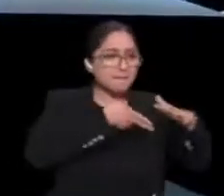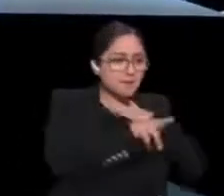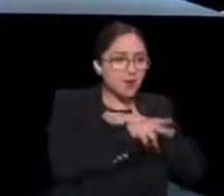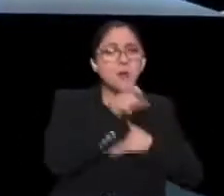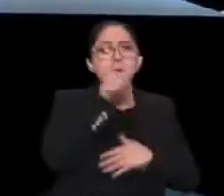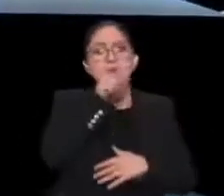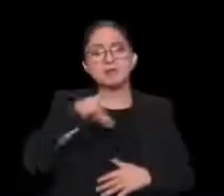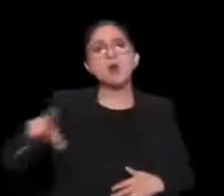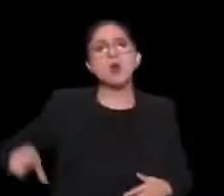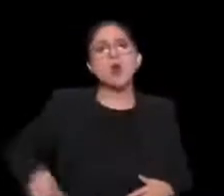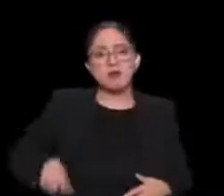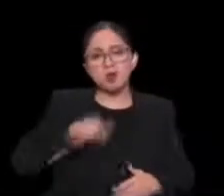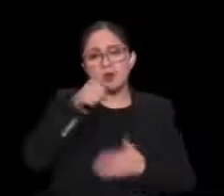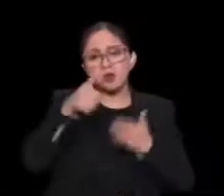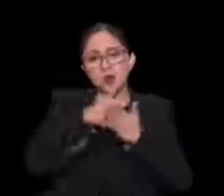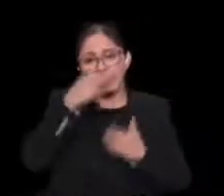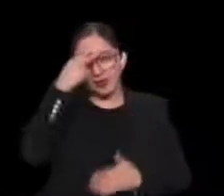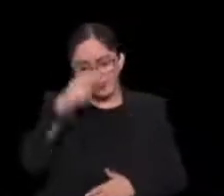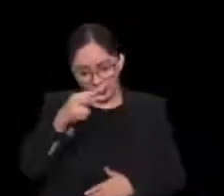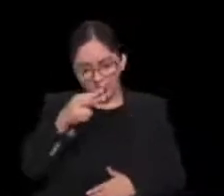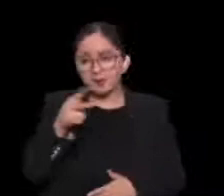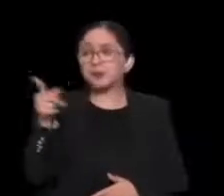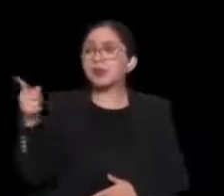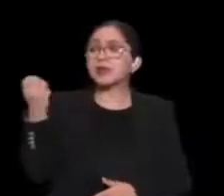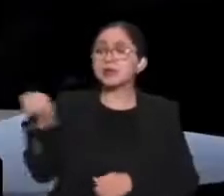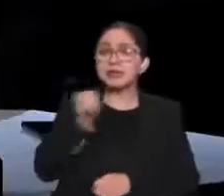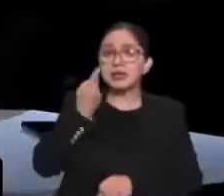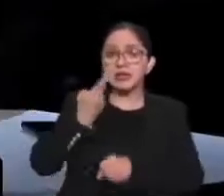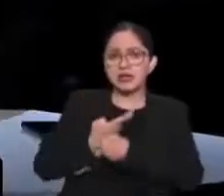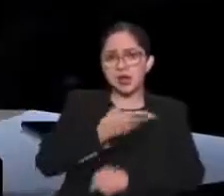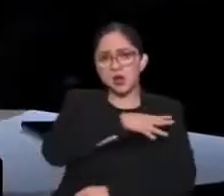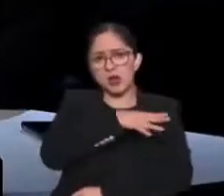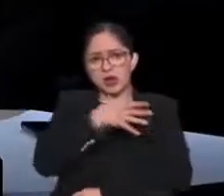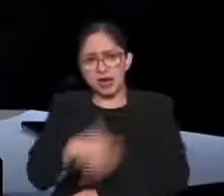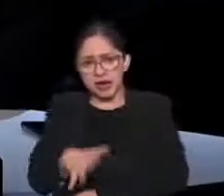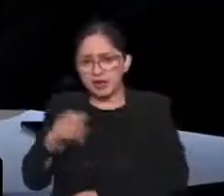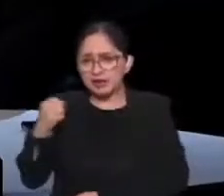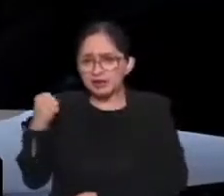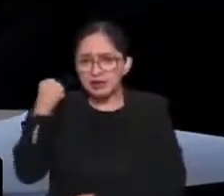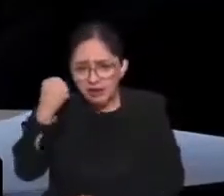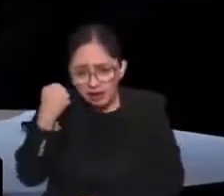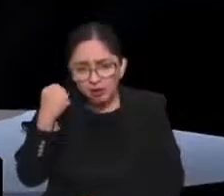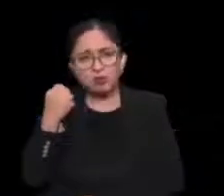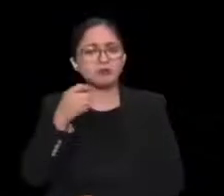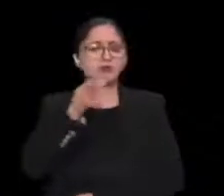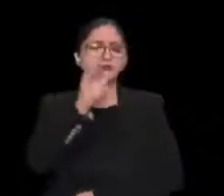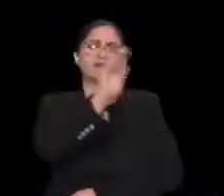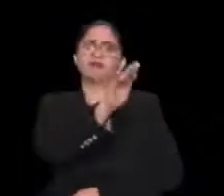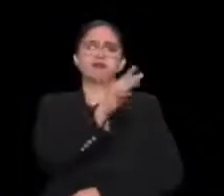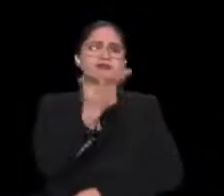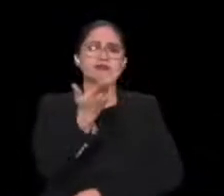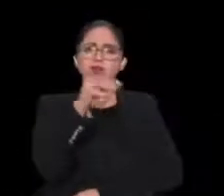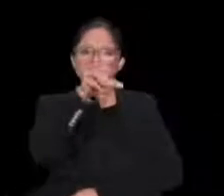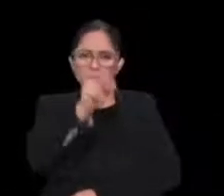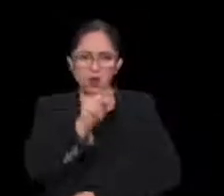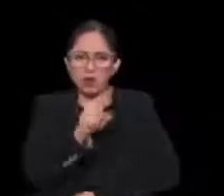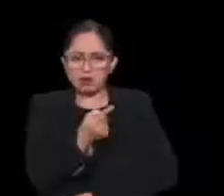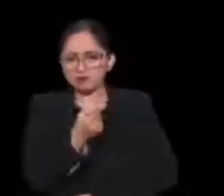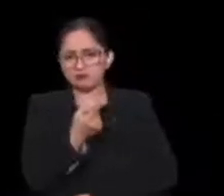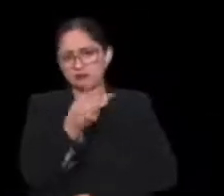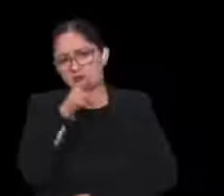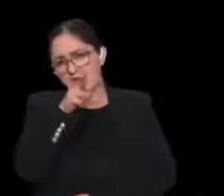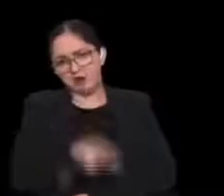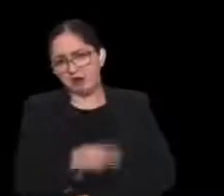México. Tuvo que salir el secretario general de este sindicato a desmentir la noticia. Pero ahí ya vemos un ejemplo muy,